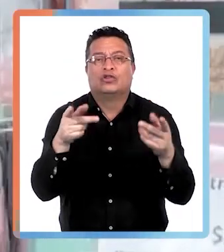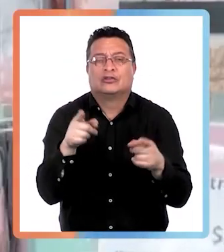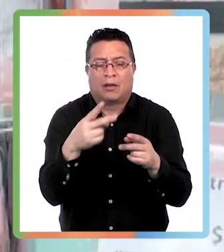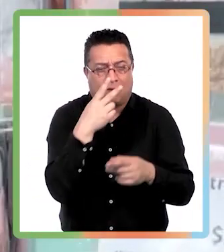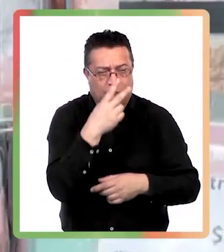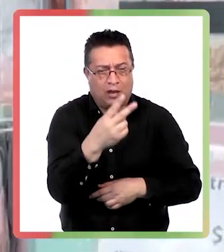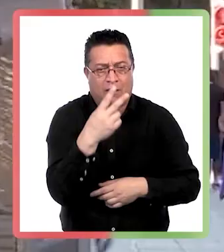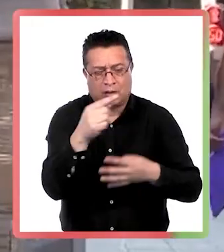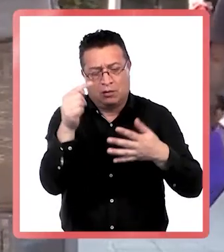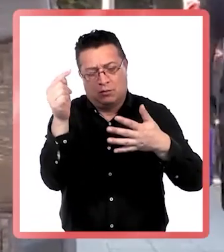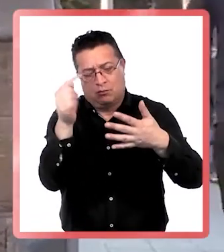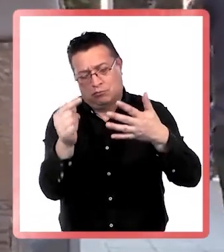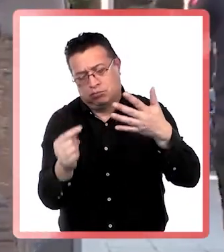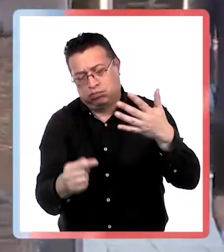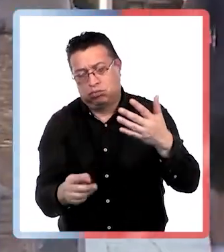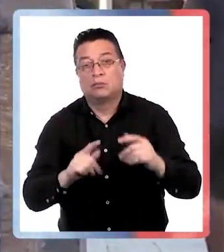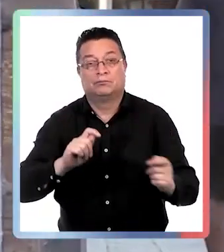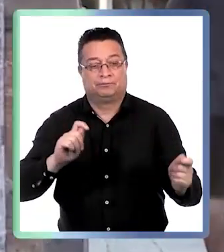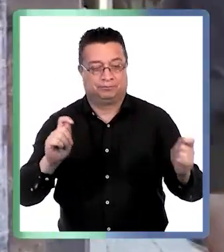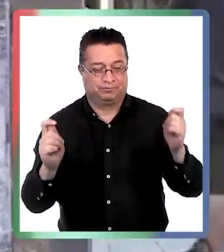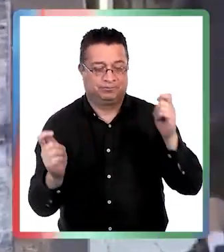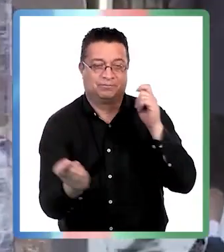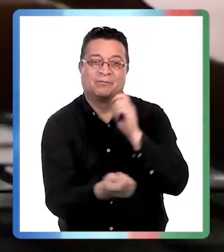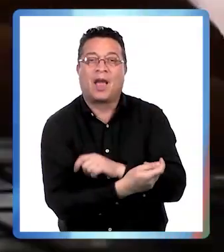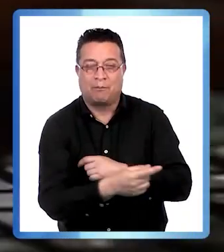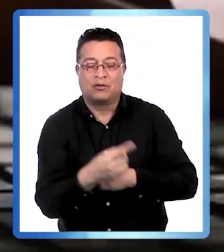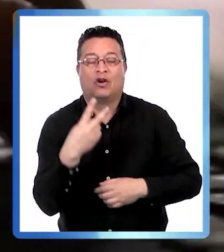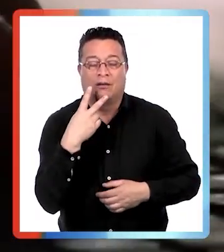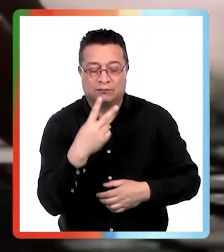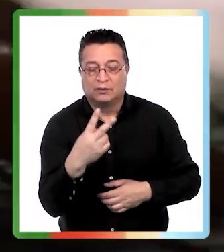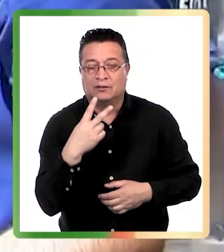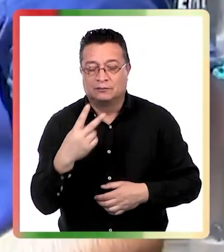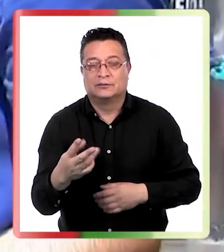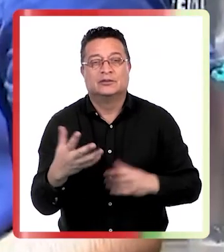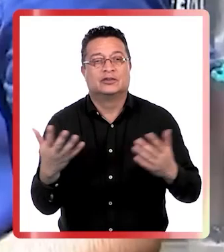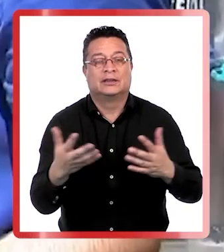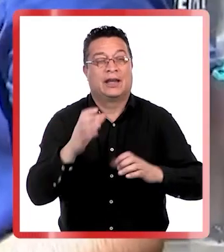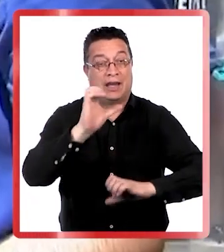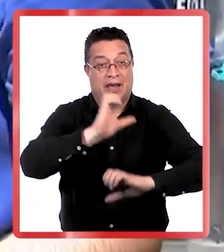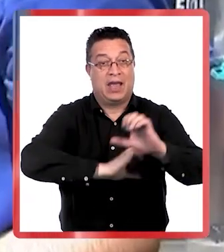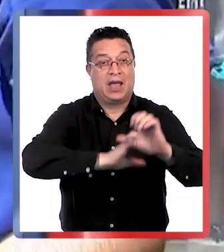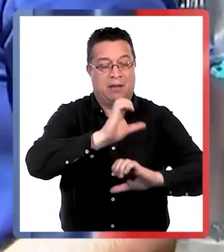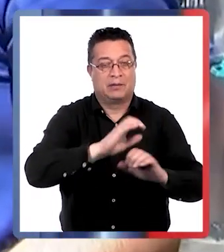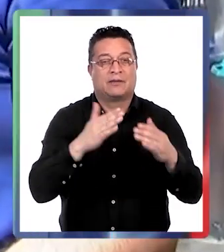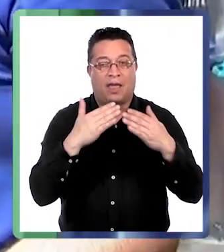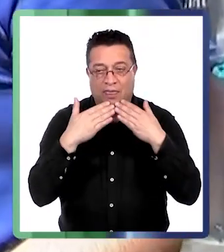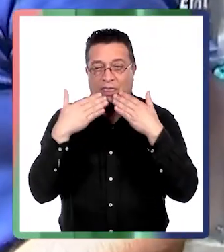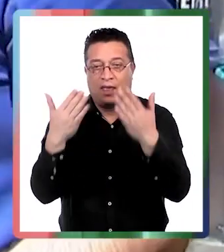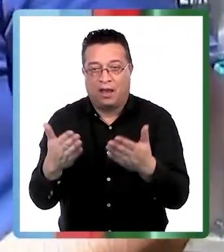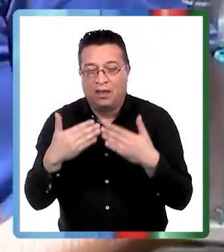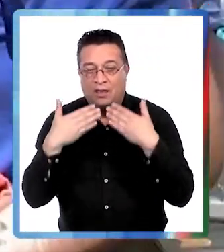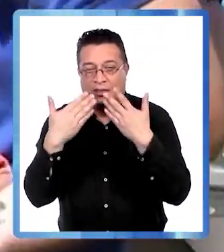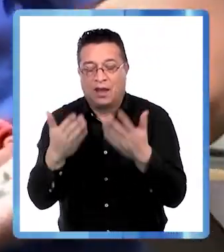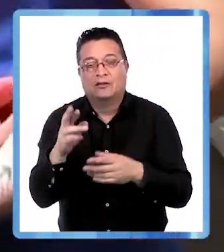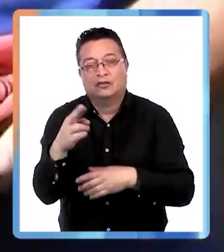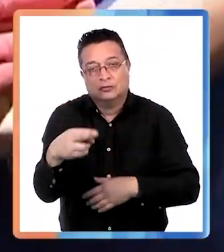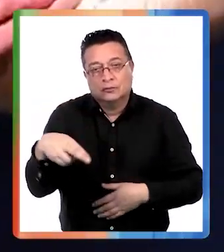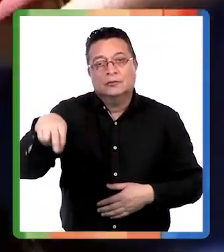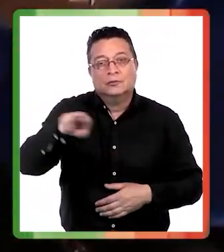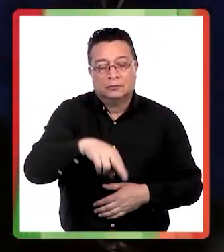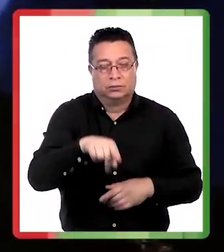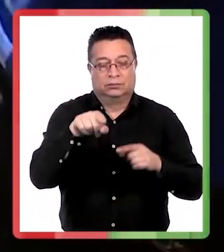talento. O sea, hemos visto también una evolución de lo que las compañías están